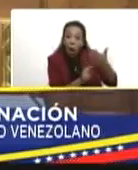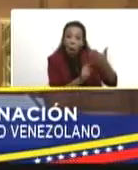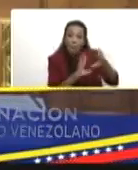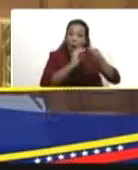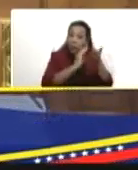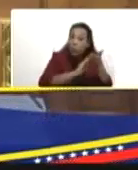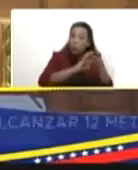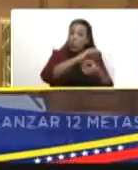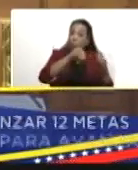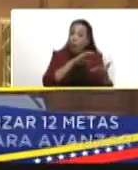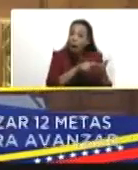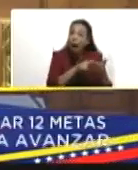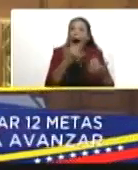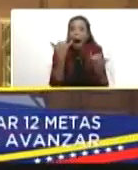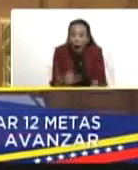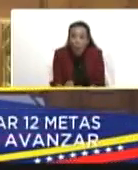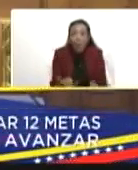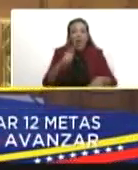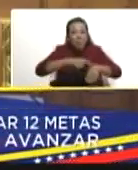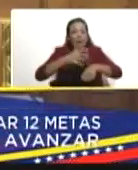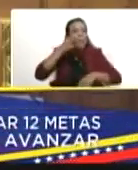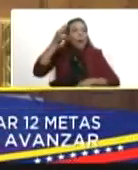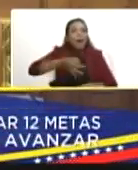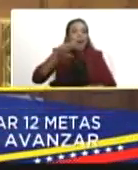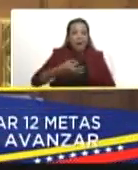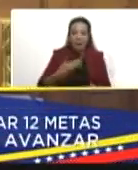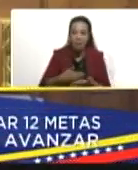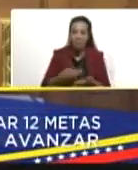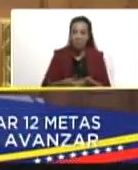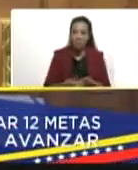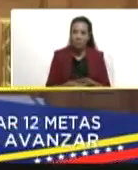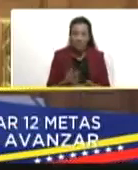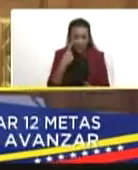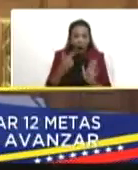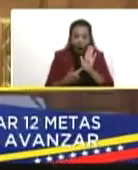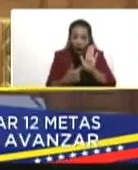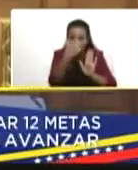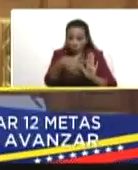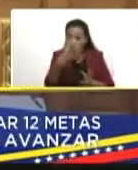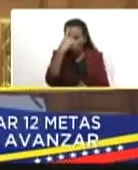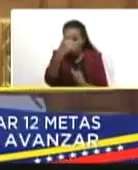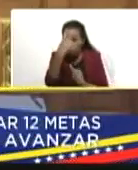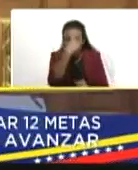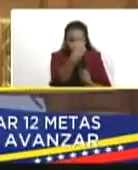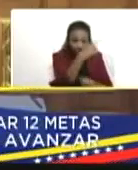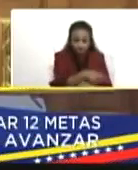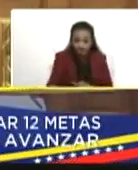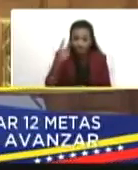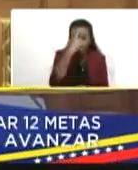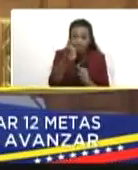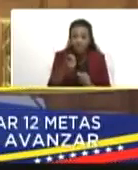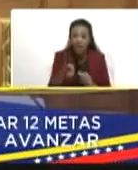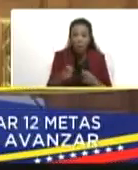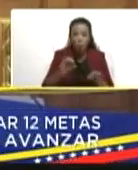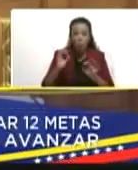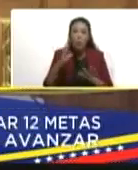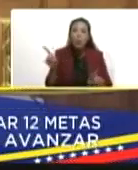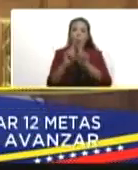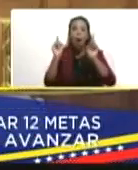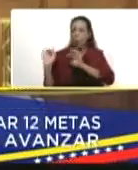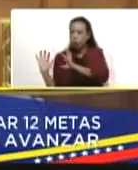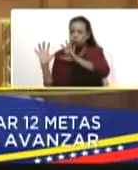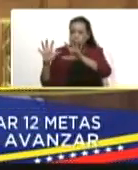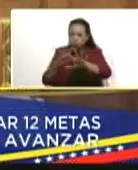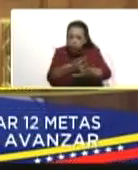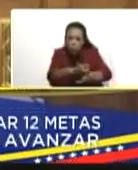resolver ahora y en tiempo real tengamos en cuenta que lo que un tsunami le lleva